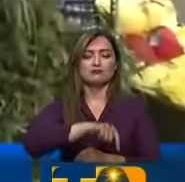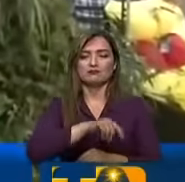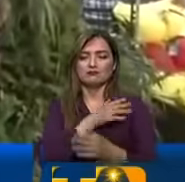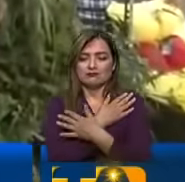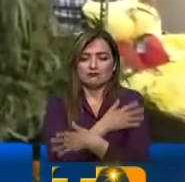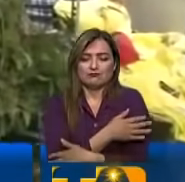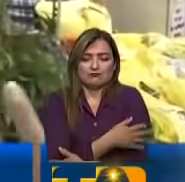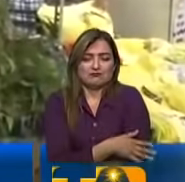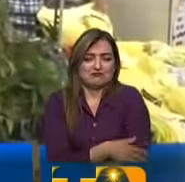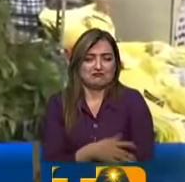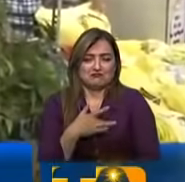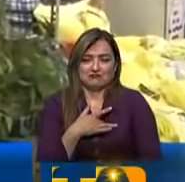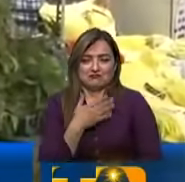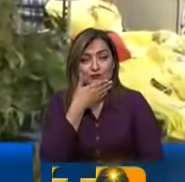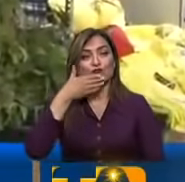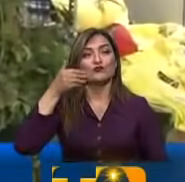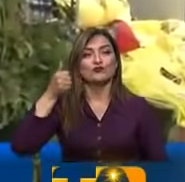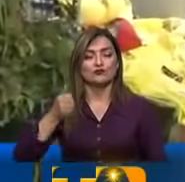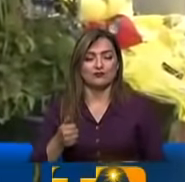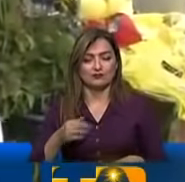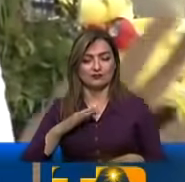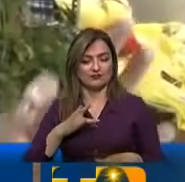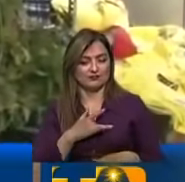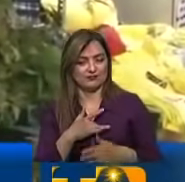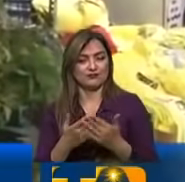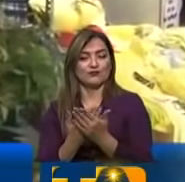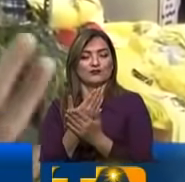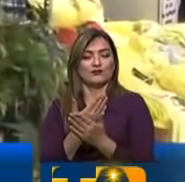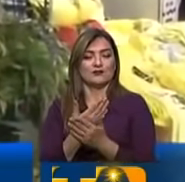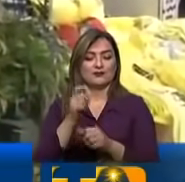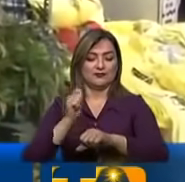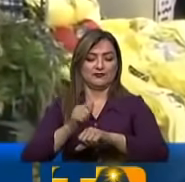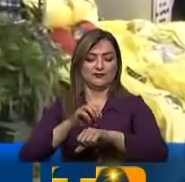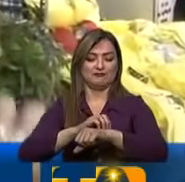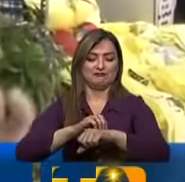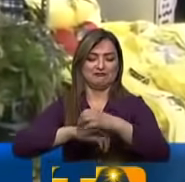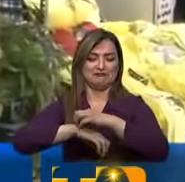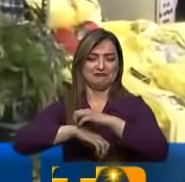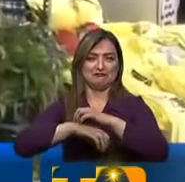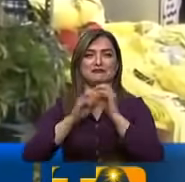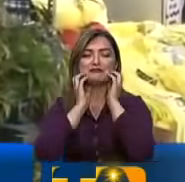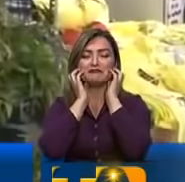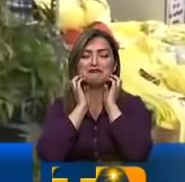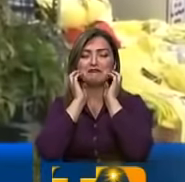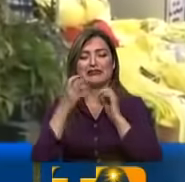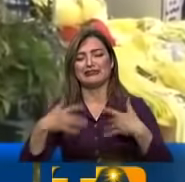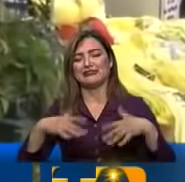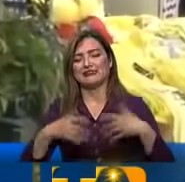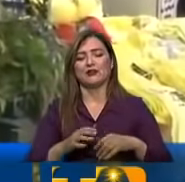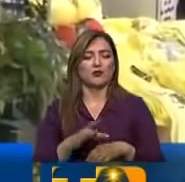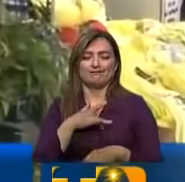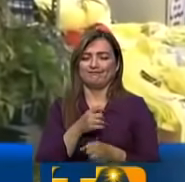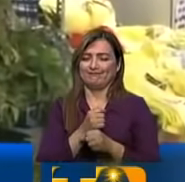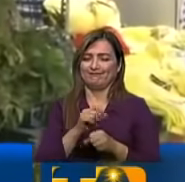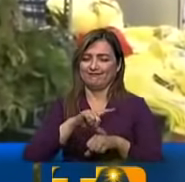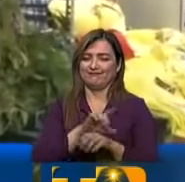limpia. Yo me siento realmente muchísimo mejor, renovada. La ortiga, no lo voy a negar, me pica un tantito, pero seguro ya